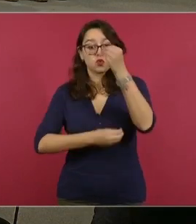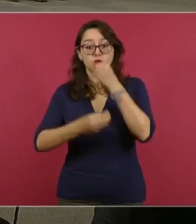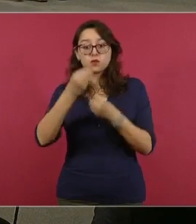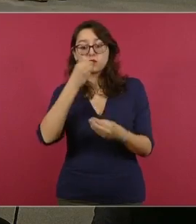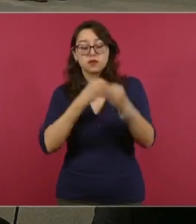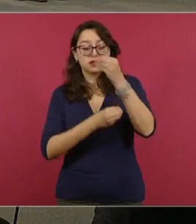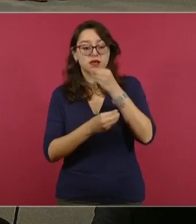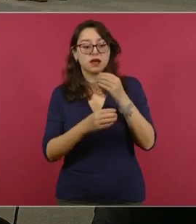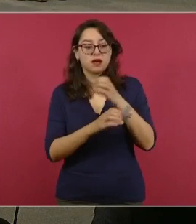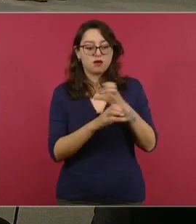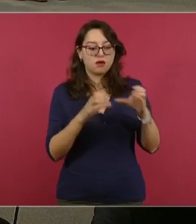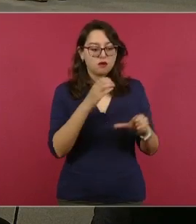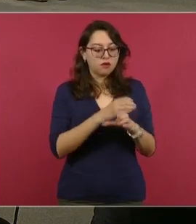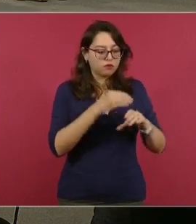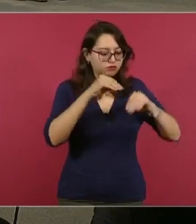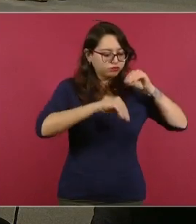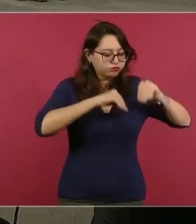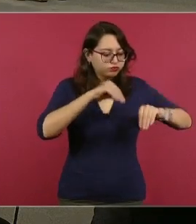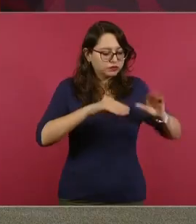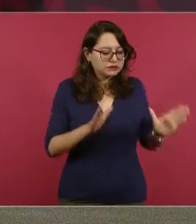ya tenemos